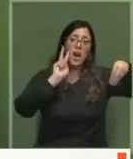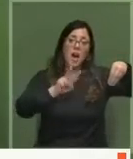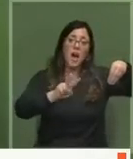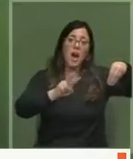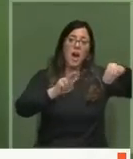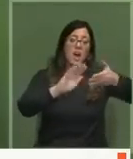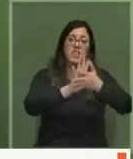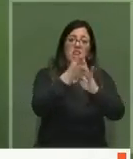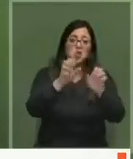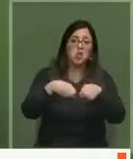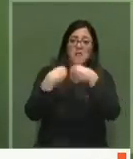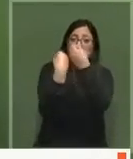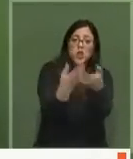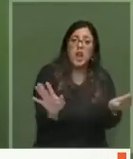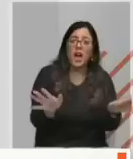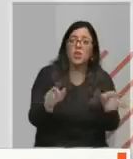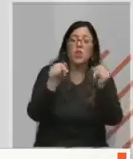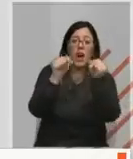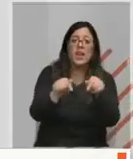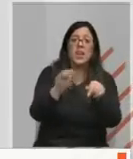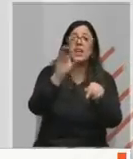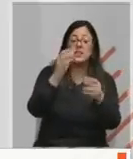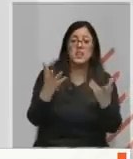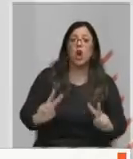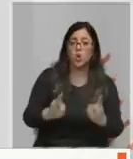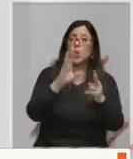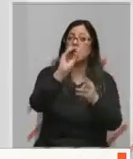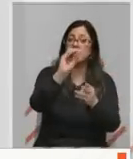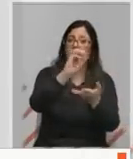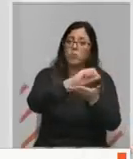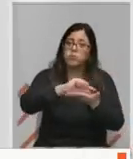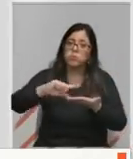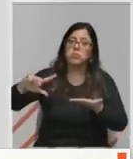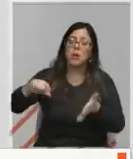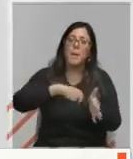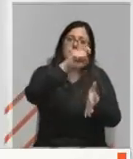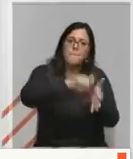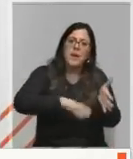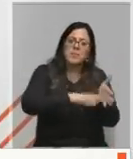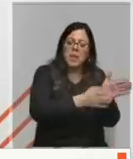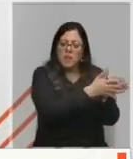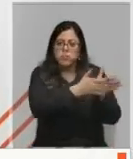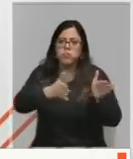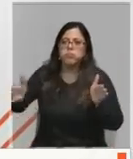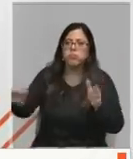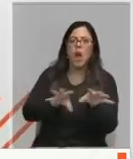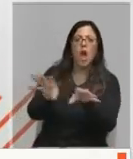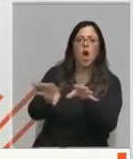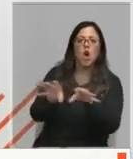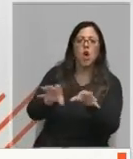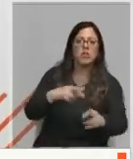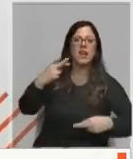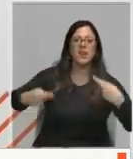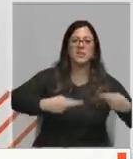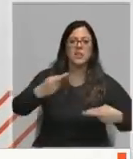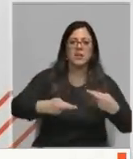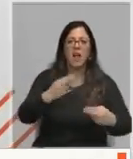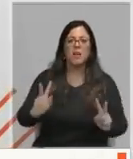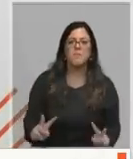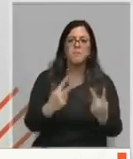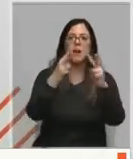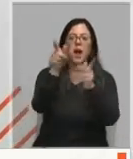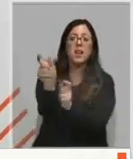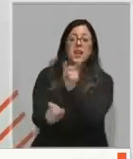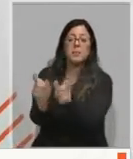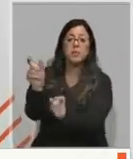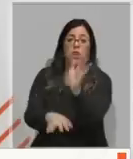Así se arma una obra, se empieza de cero. Pasaron los meses, se sumaban los materiales de construcción reciclados. La gente, en